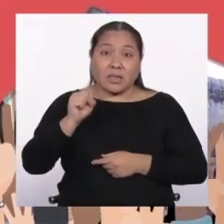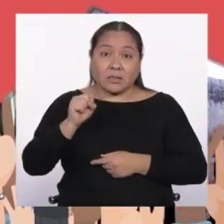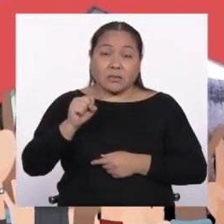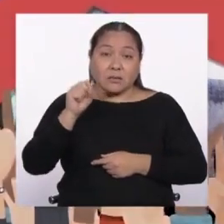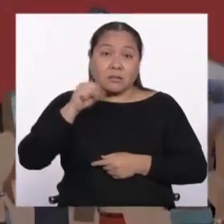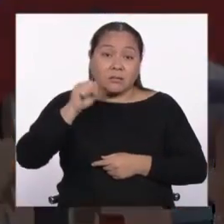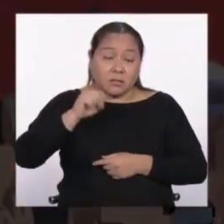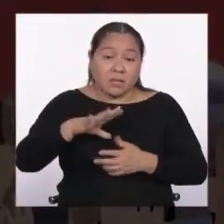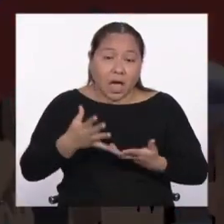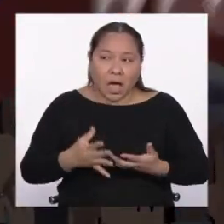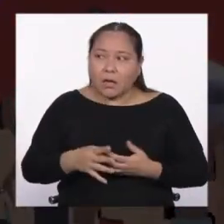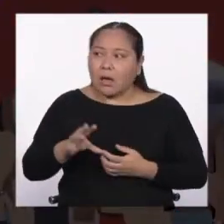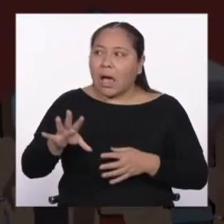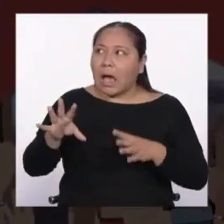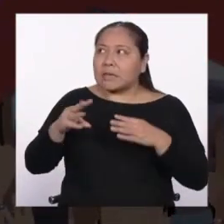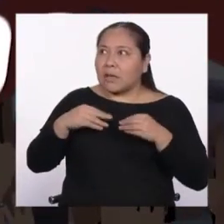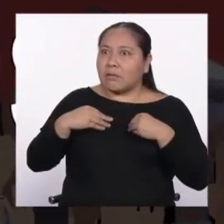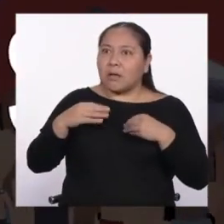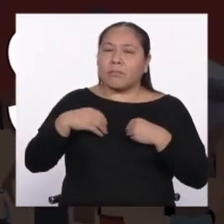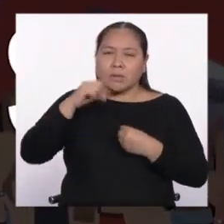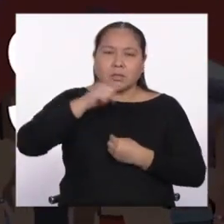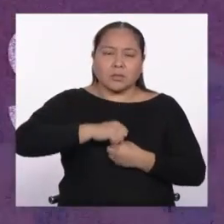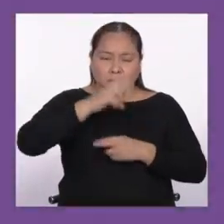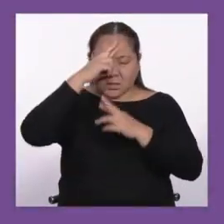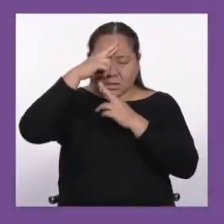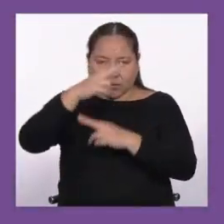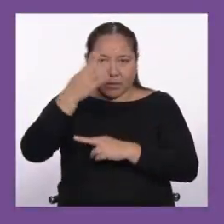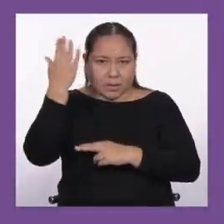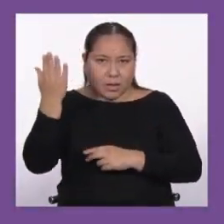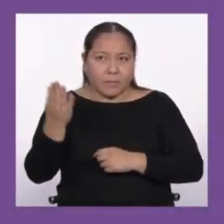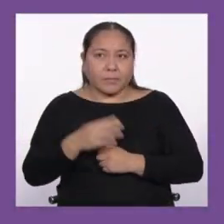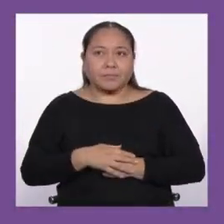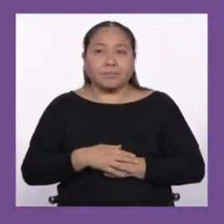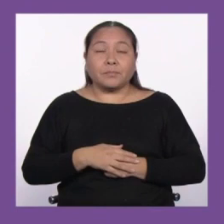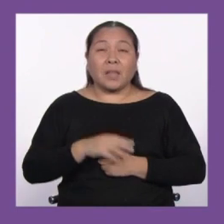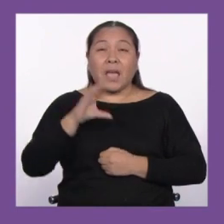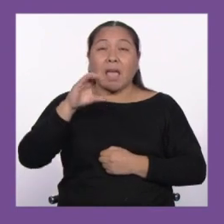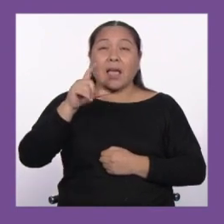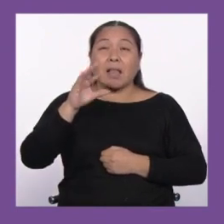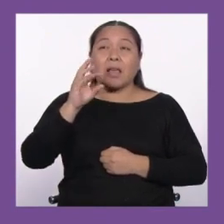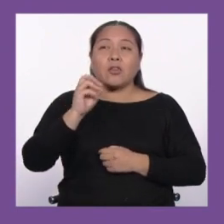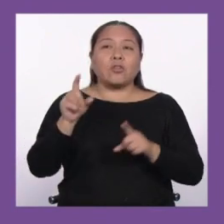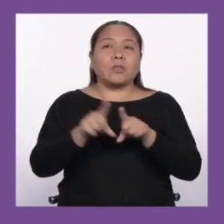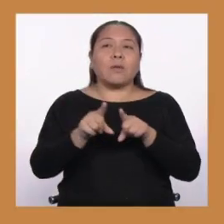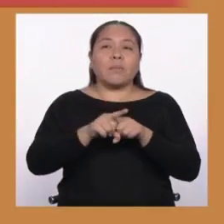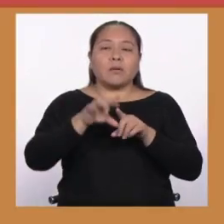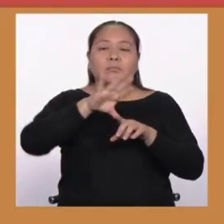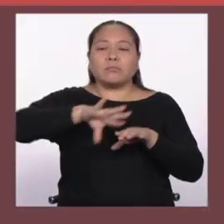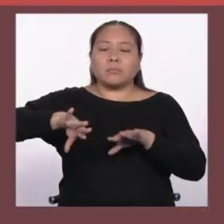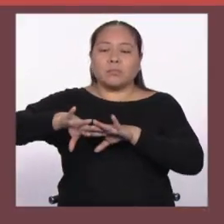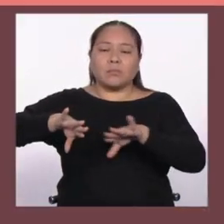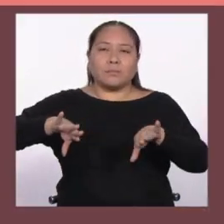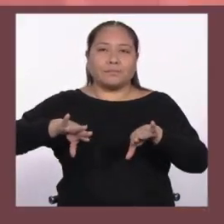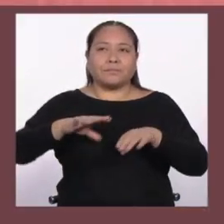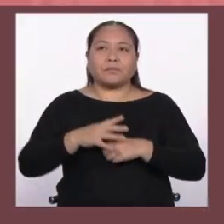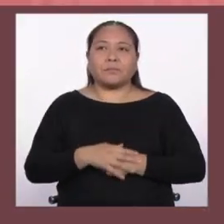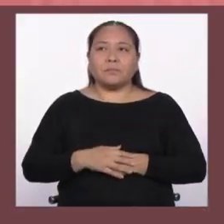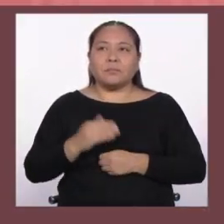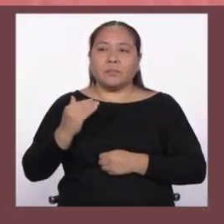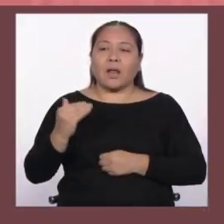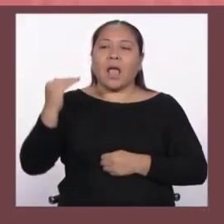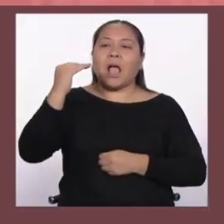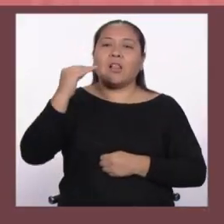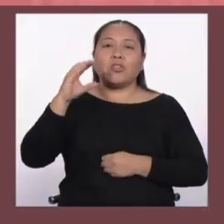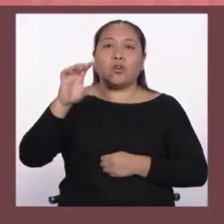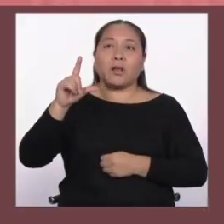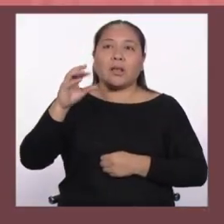no tanto así, pero sí eran muy respetados. Tienes que saber que en el clero también había una división. El alto